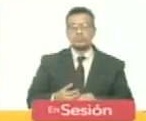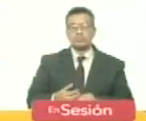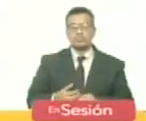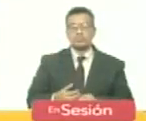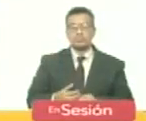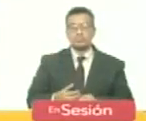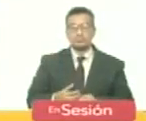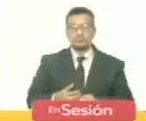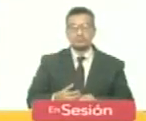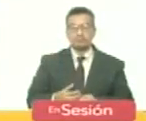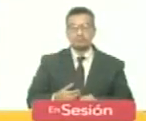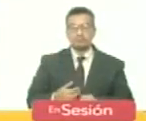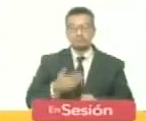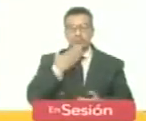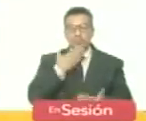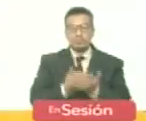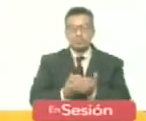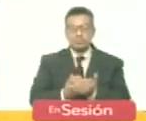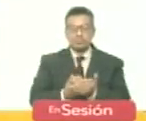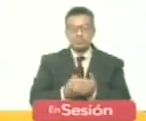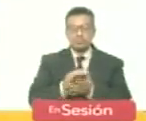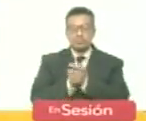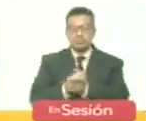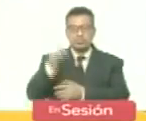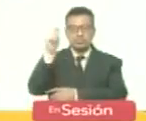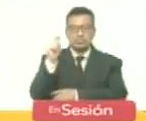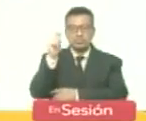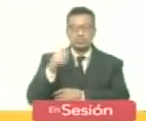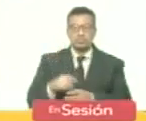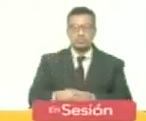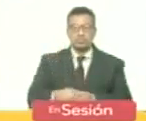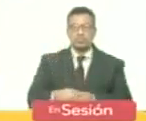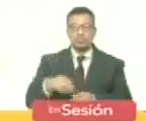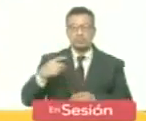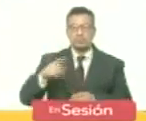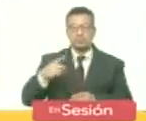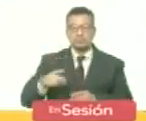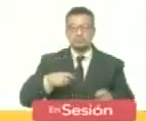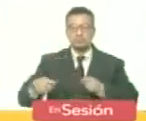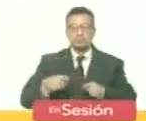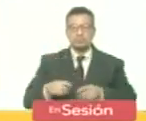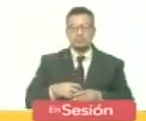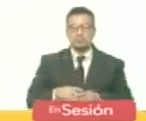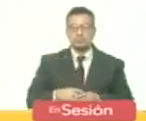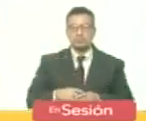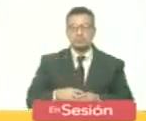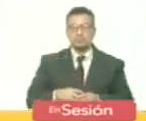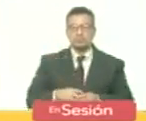Gracias, señor presidente, colegas parlamentarios. La derecha reaccionaria